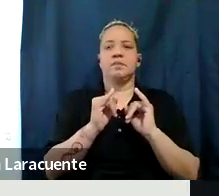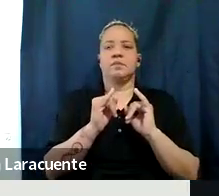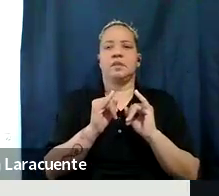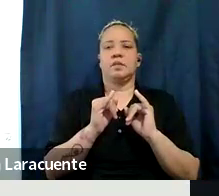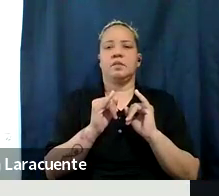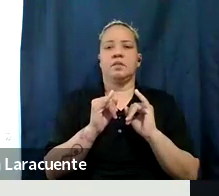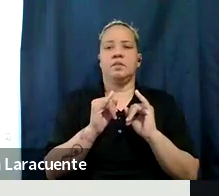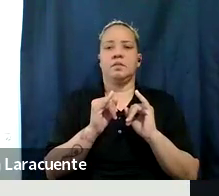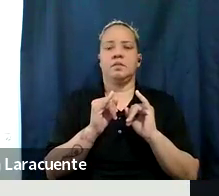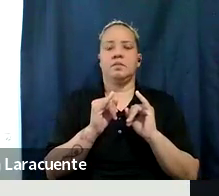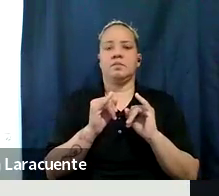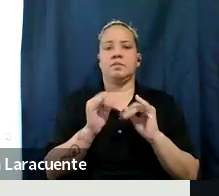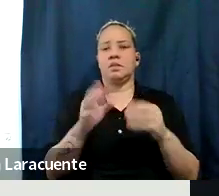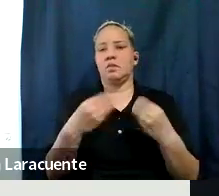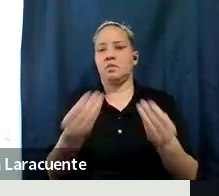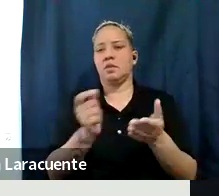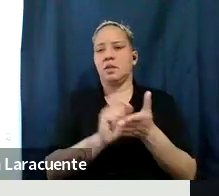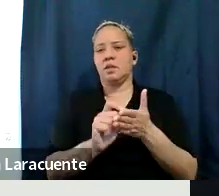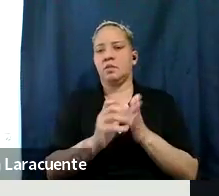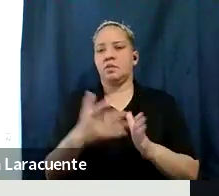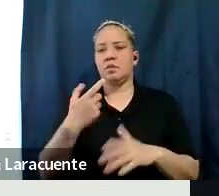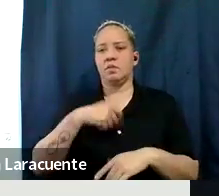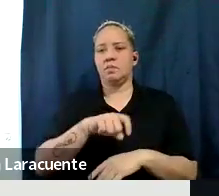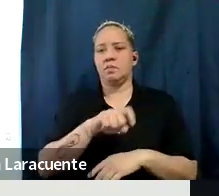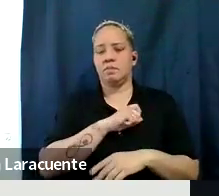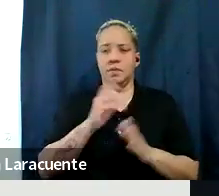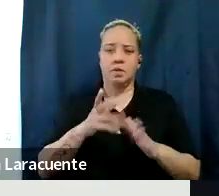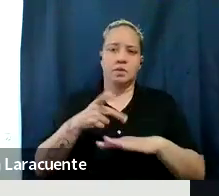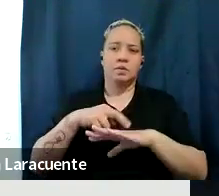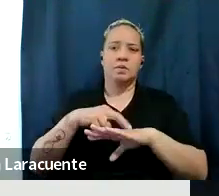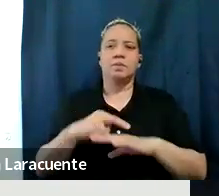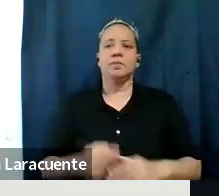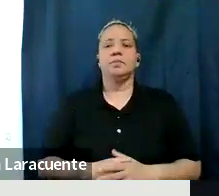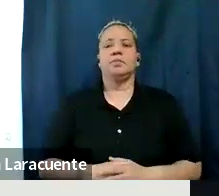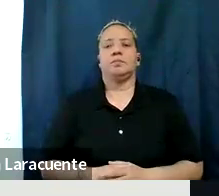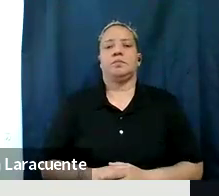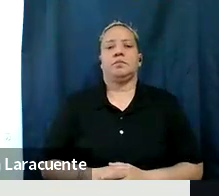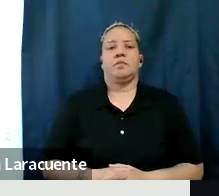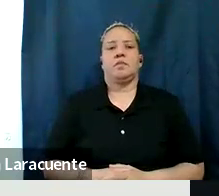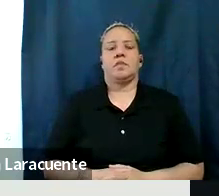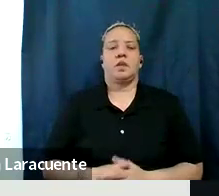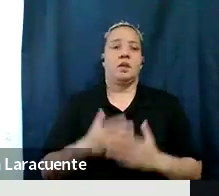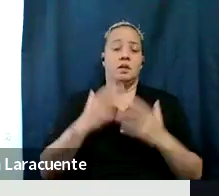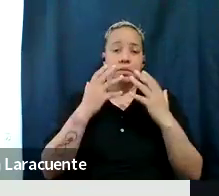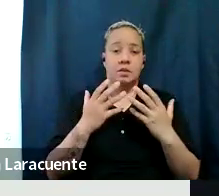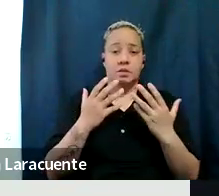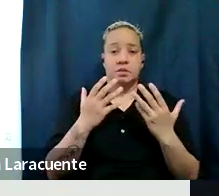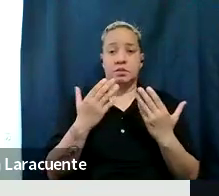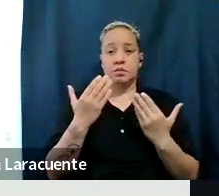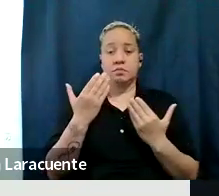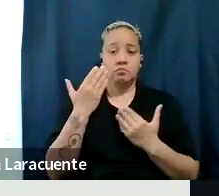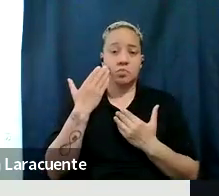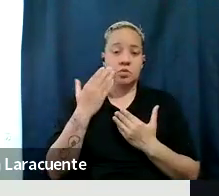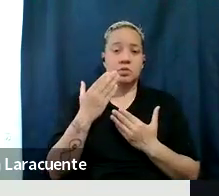concede el escritor español en Puerto Rico. Lamentablemente no conocemos la